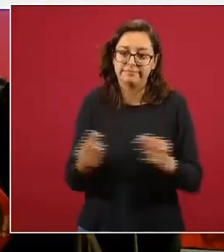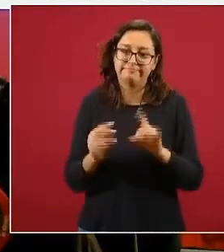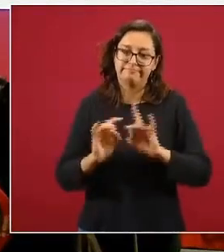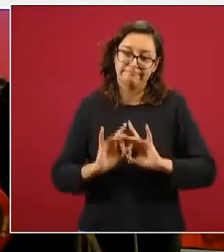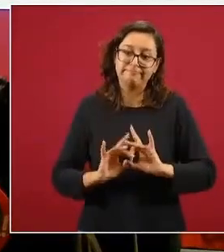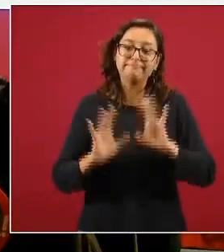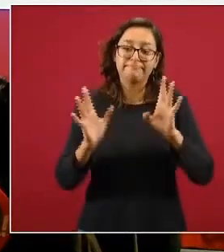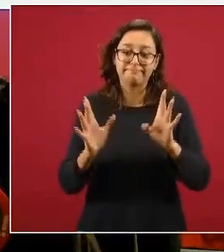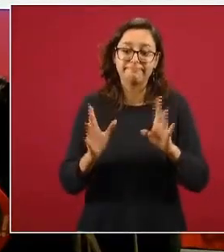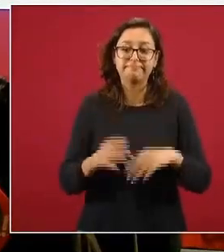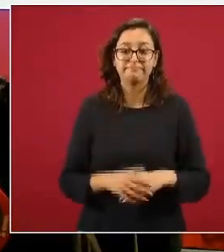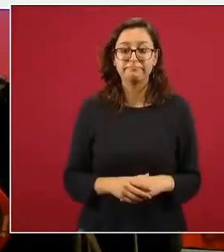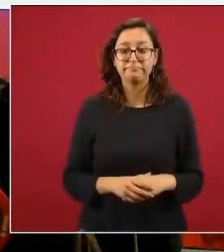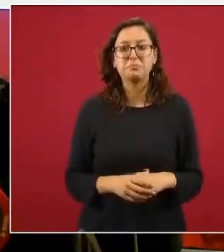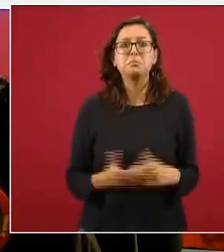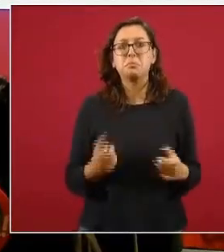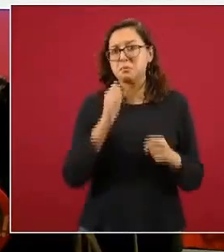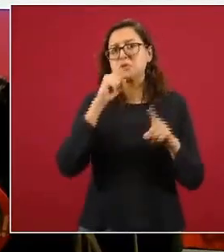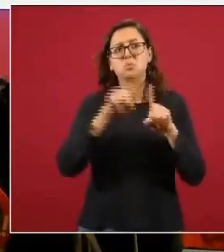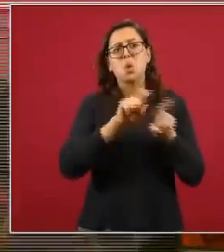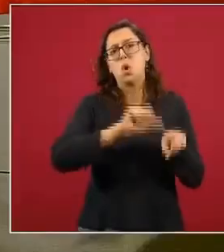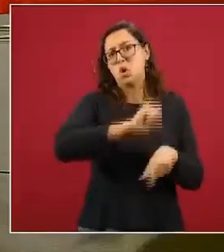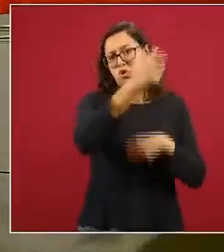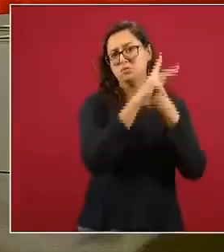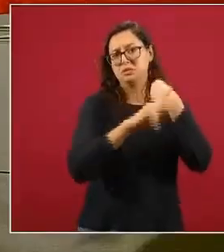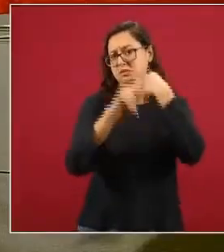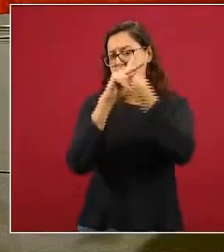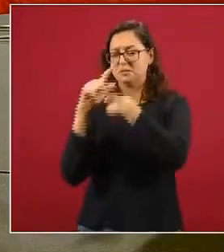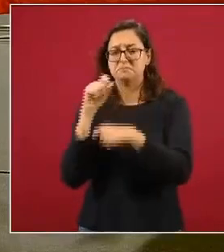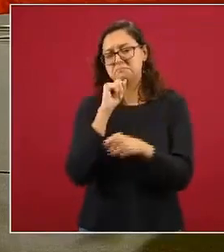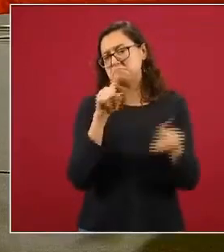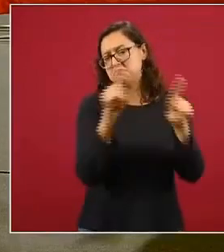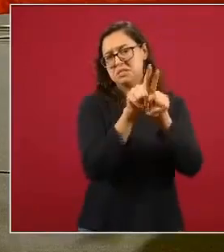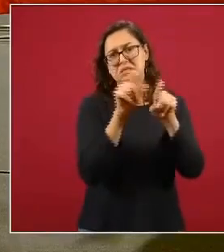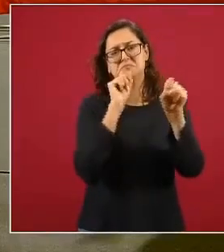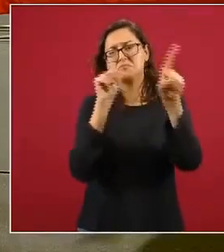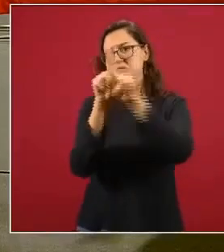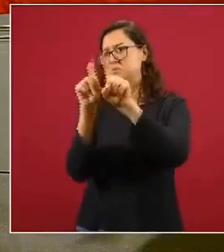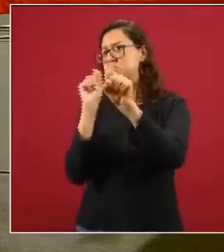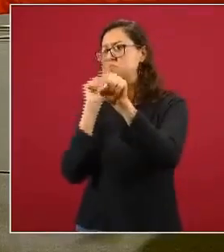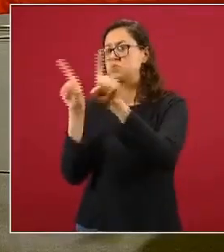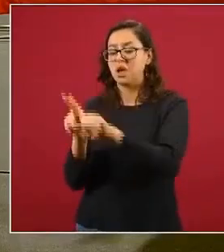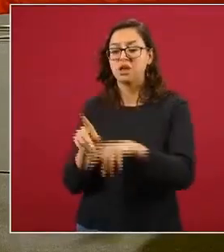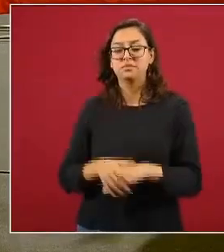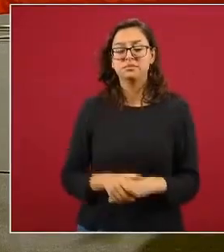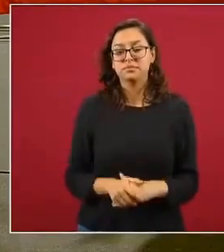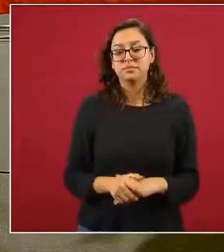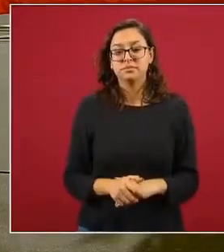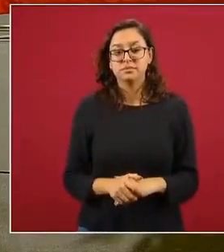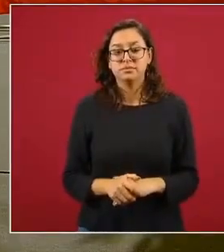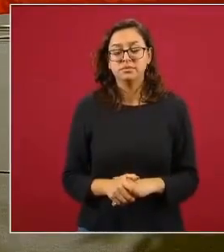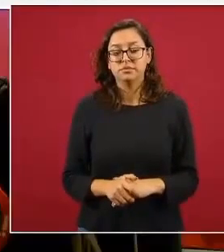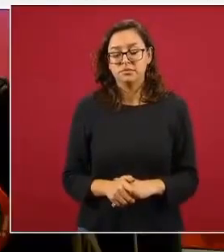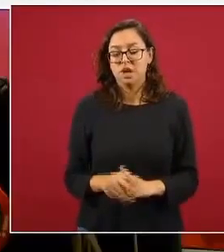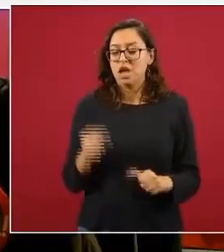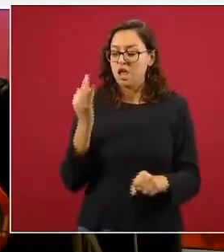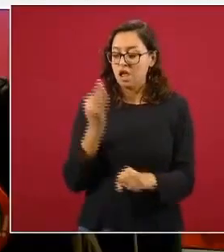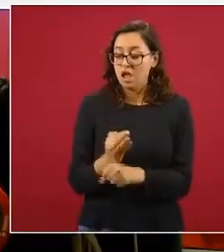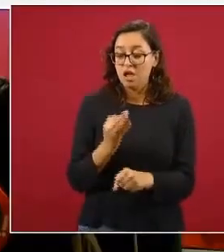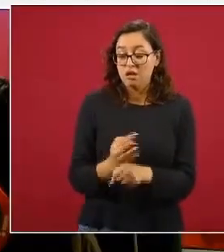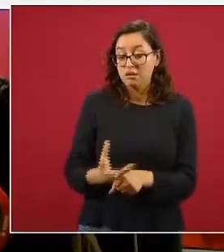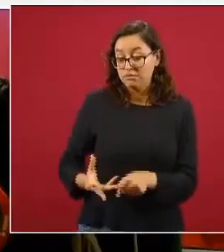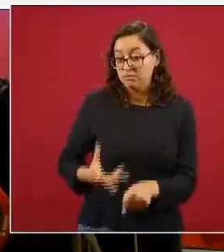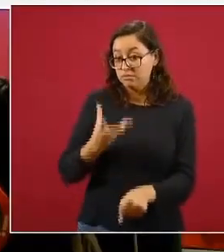ocurrir. Así ha ocurrido en otras partes del mundo. En este momento, solo como un dato, en la próxima semana lo volveremos